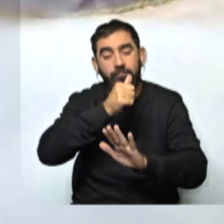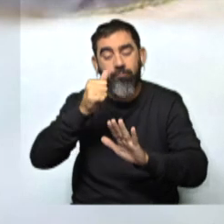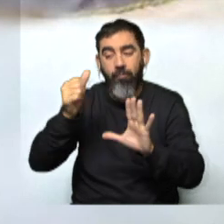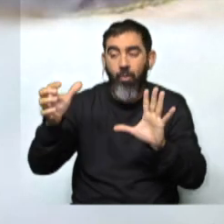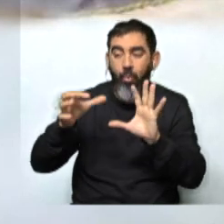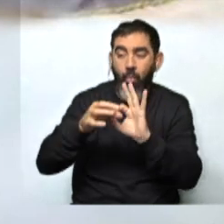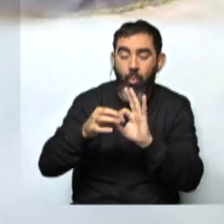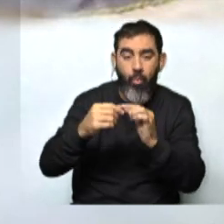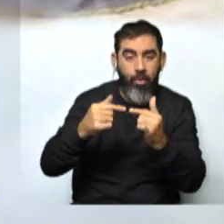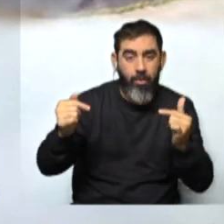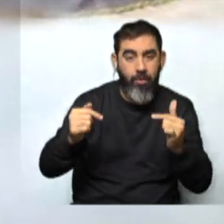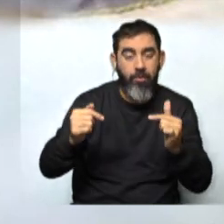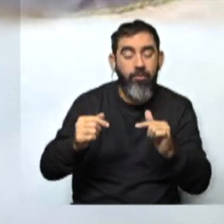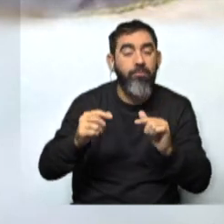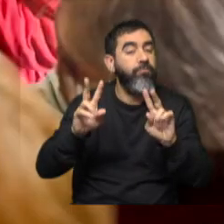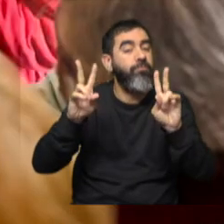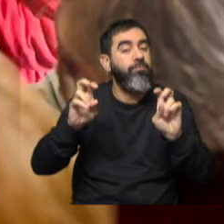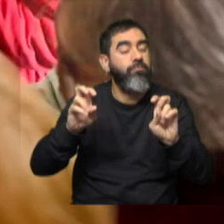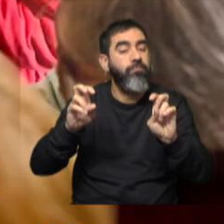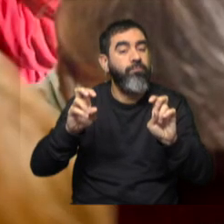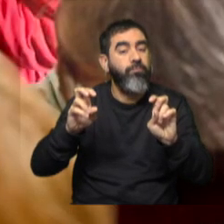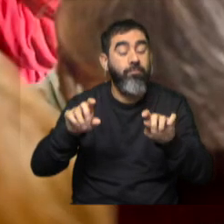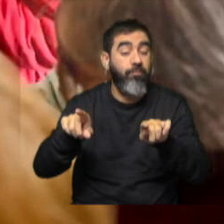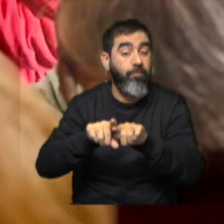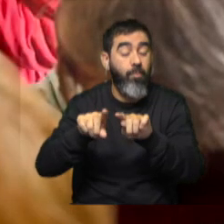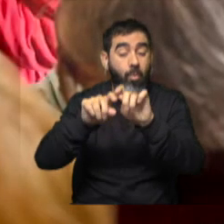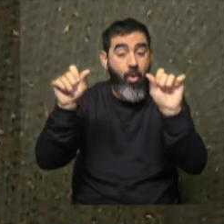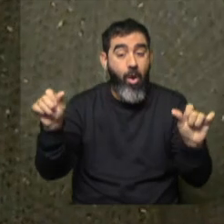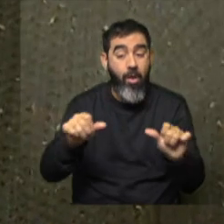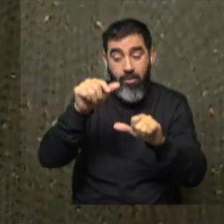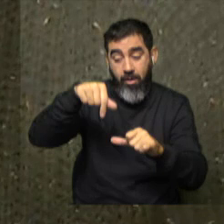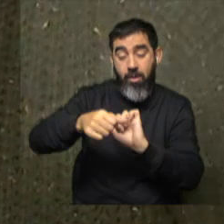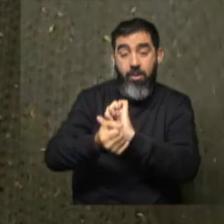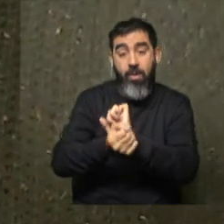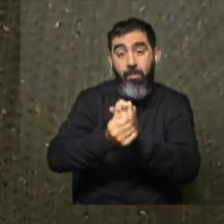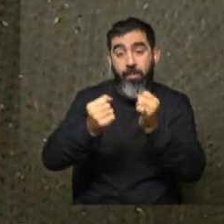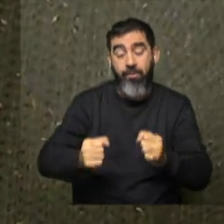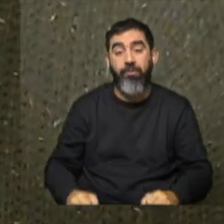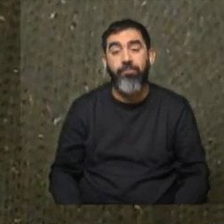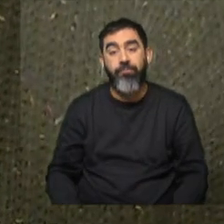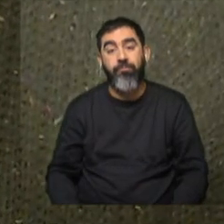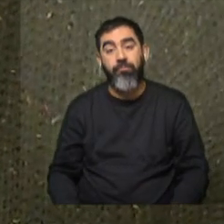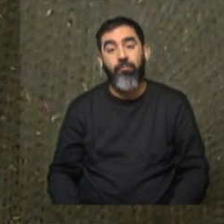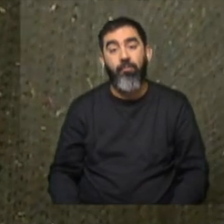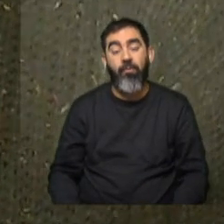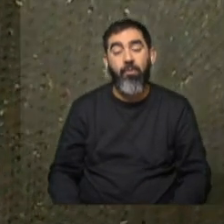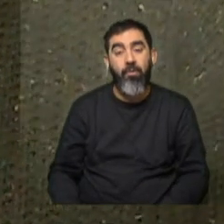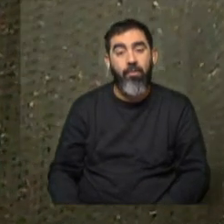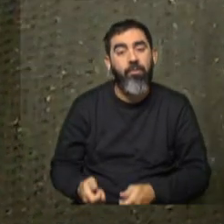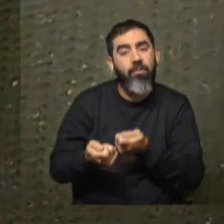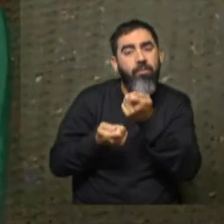de sanar, y tiene que ver con parte de lo que hacían ellas mientras estaban en este lugar. Una instalación que tuvo